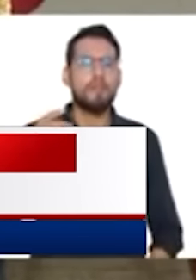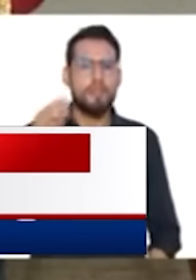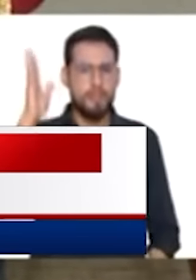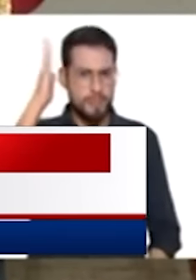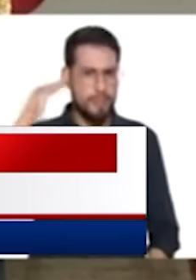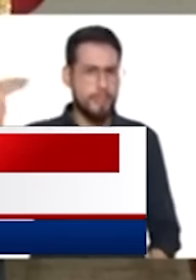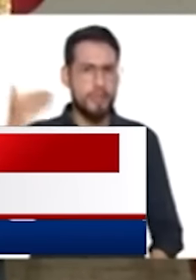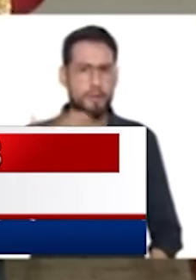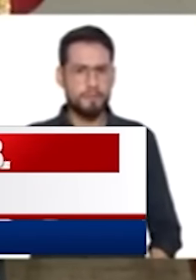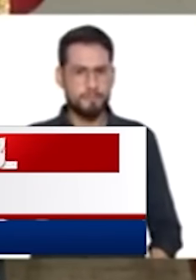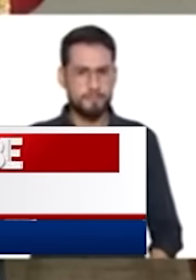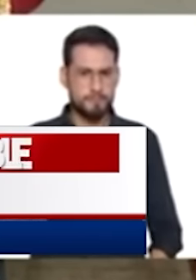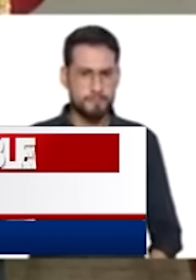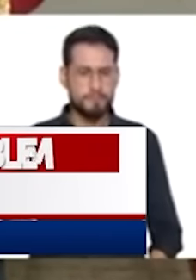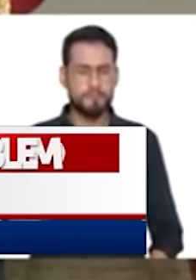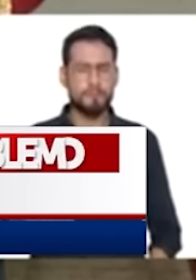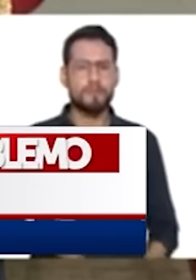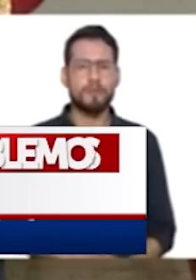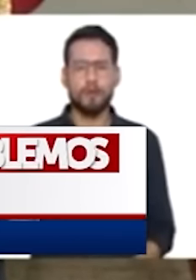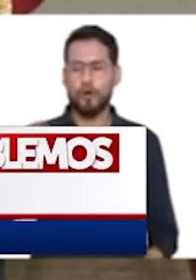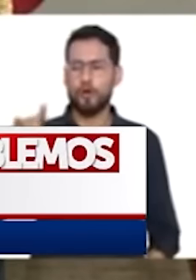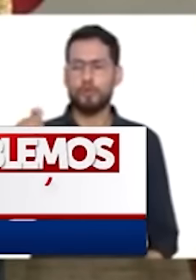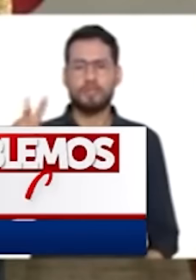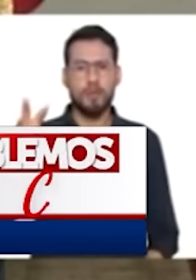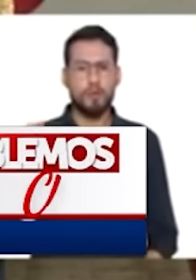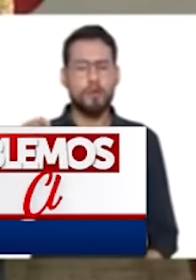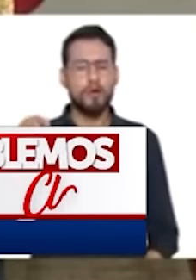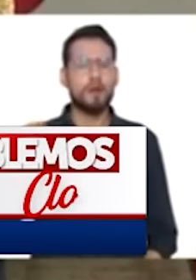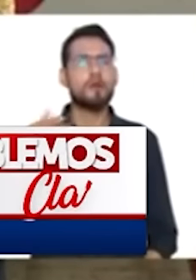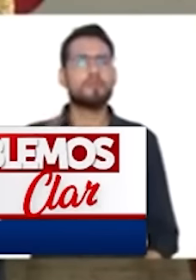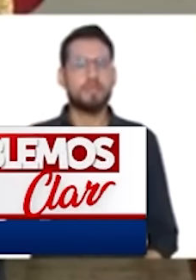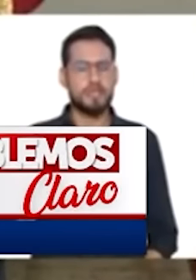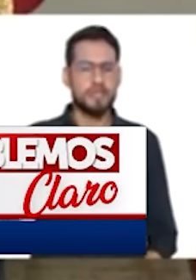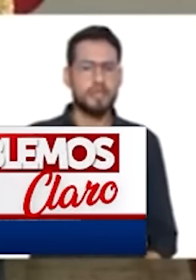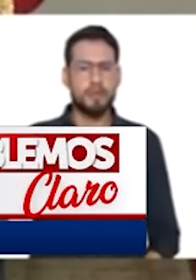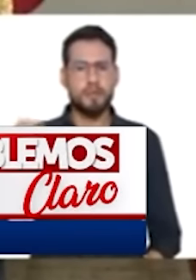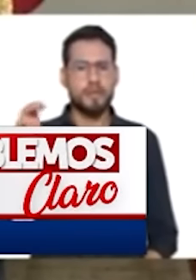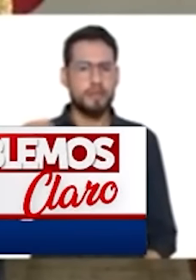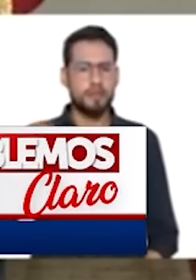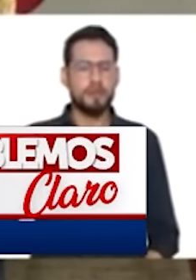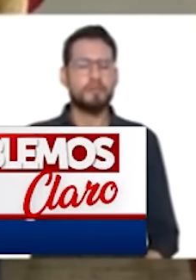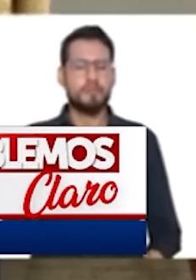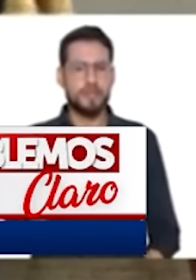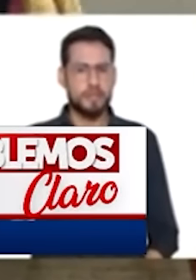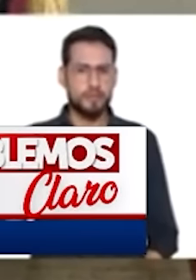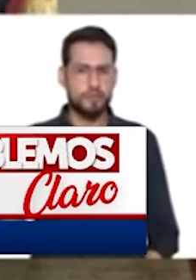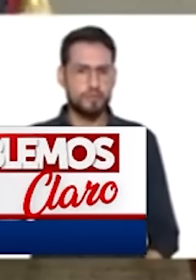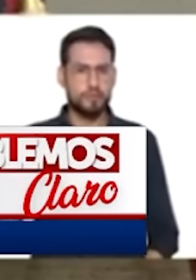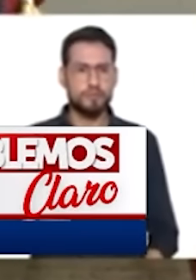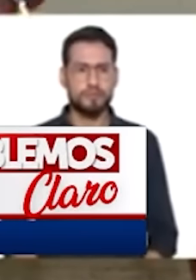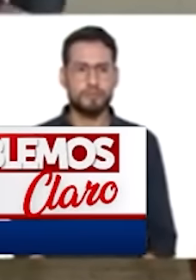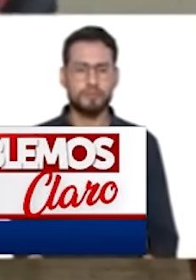segarra presidenta de la República Gustavo Lino Adrian olaya presidente del Consejo de